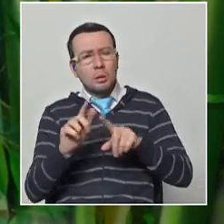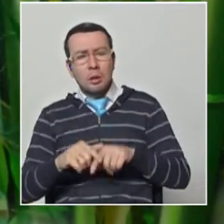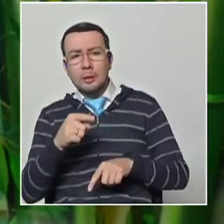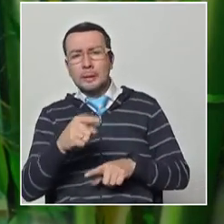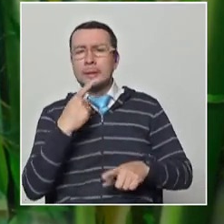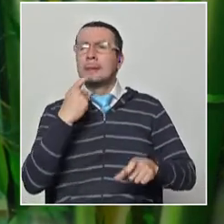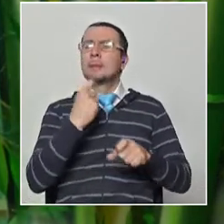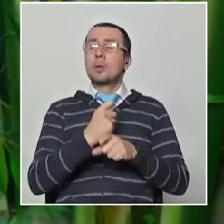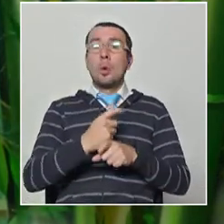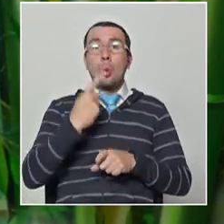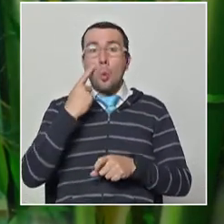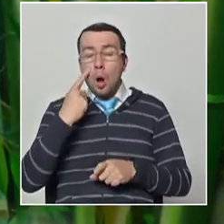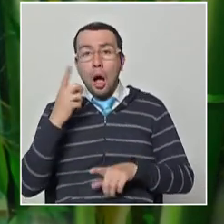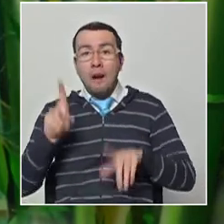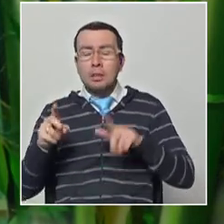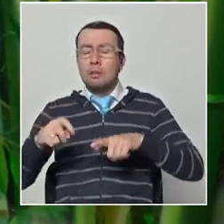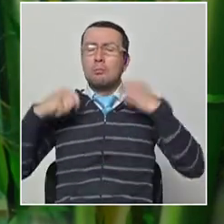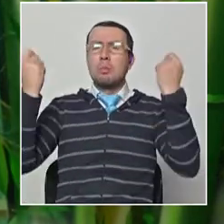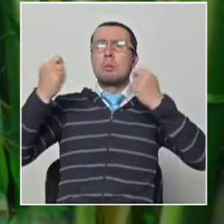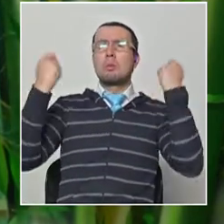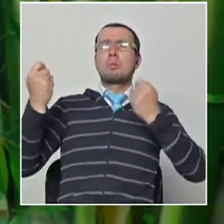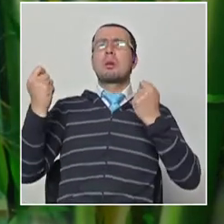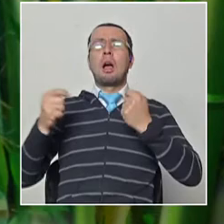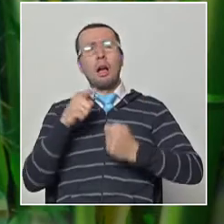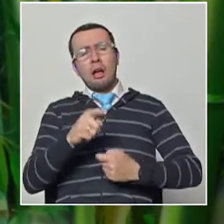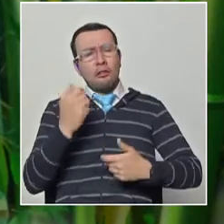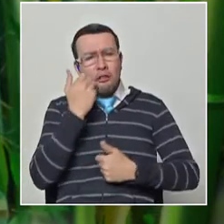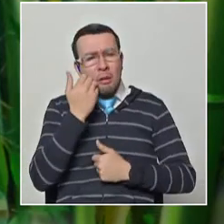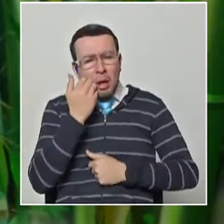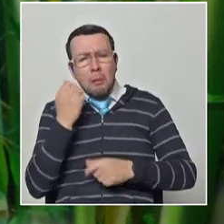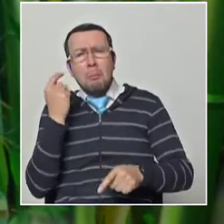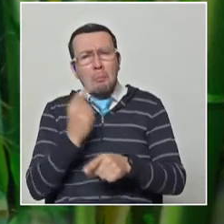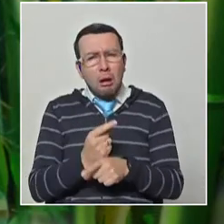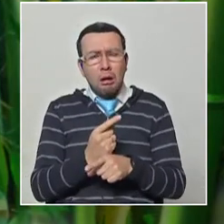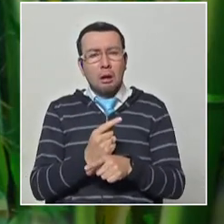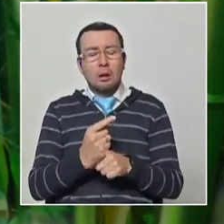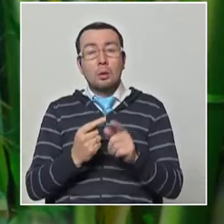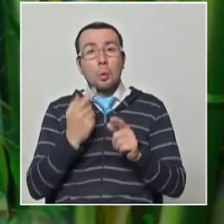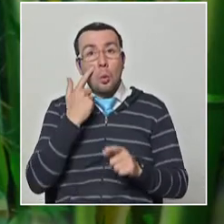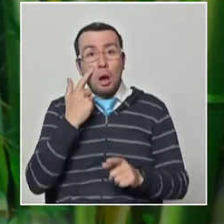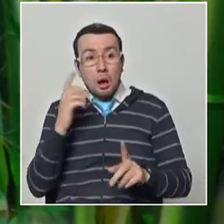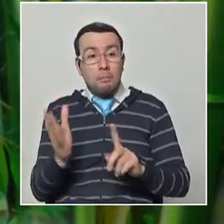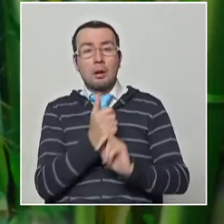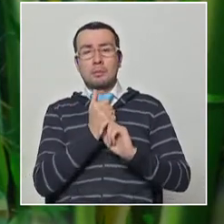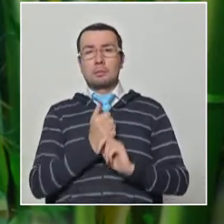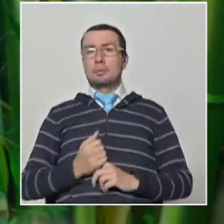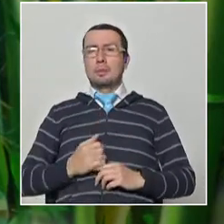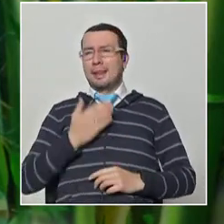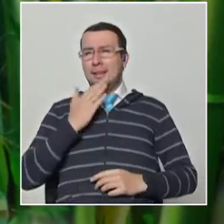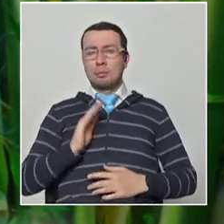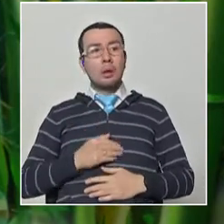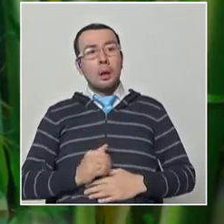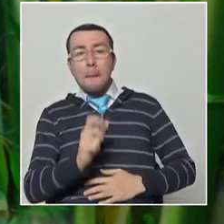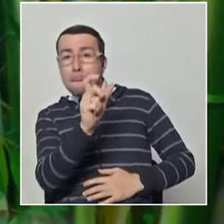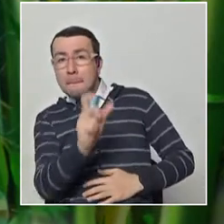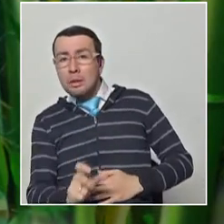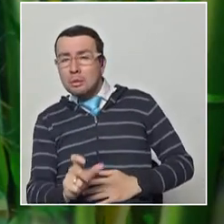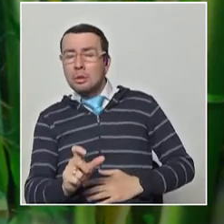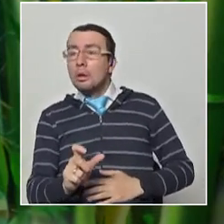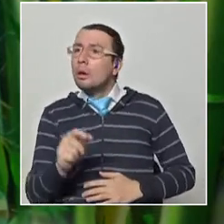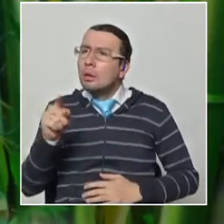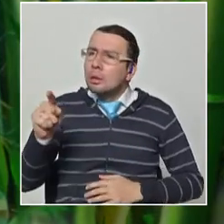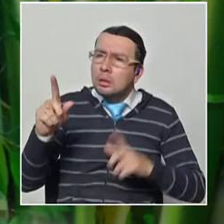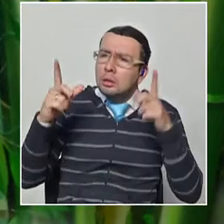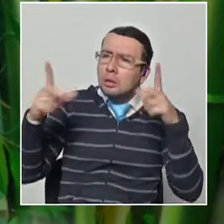publicidad en el diagnóstico de la enfermedad y entonces uno dice que una persona escucha